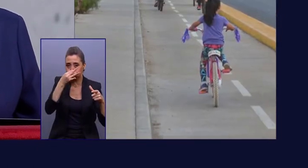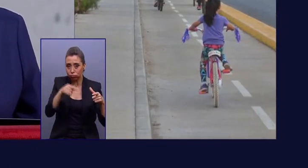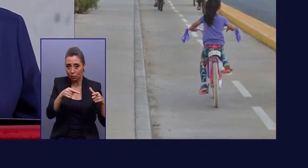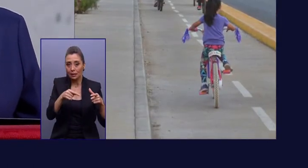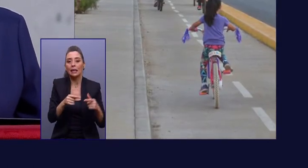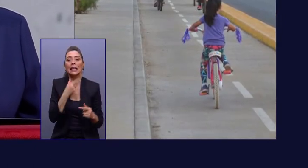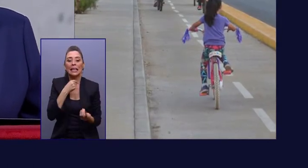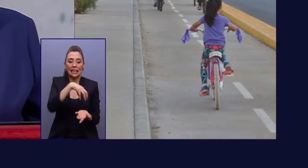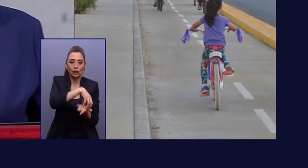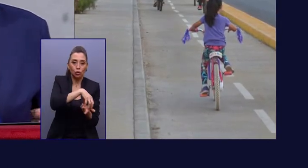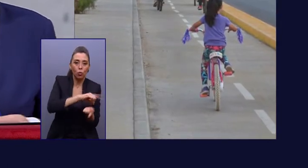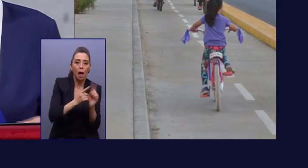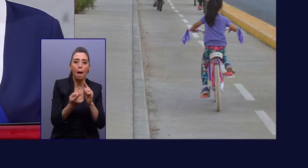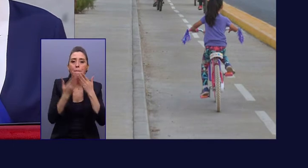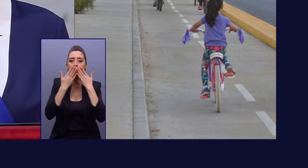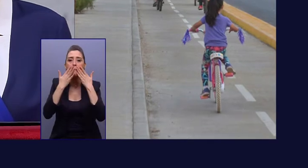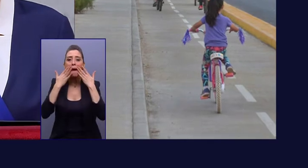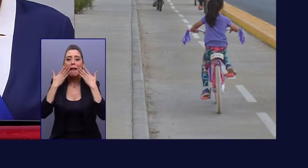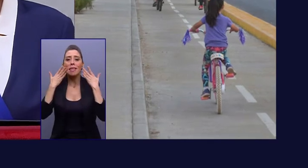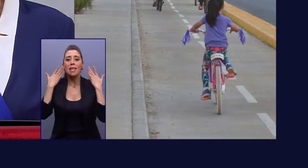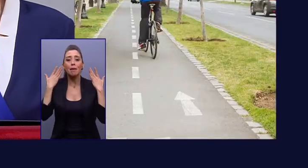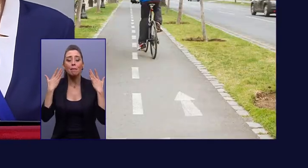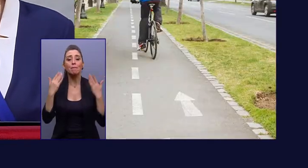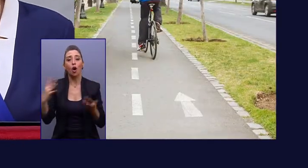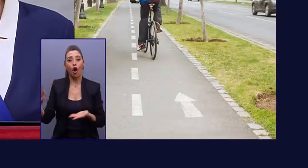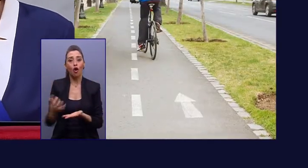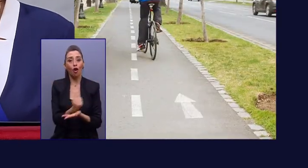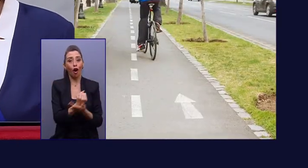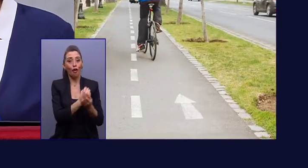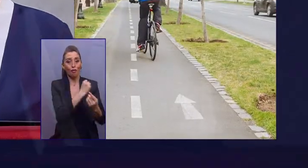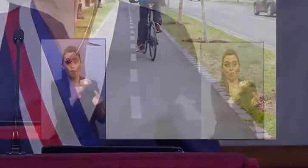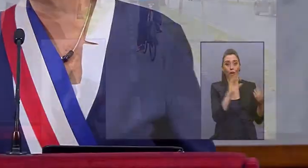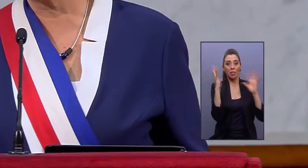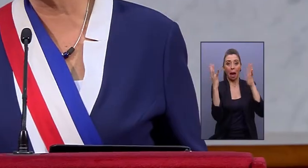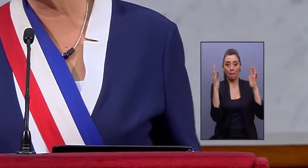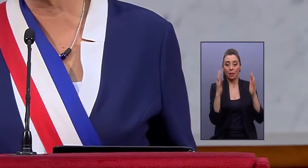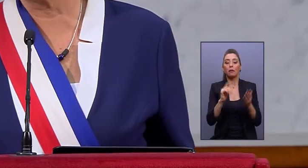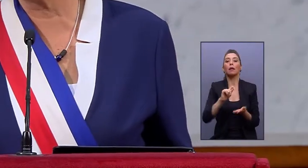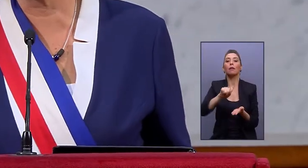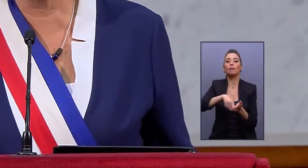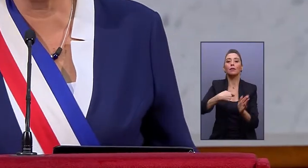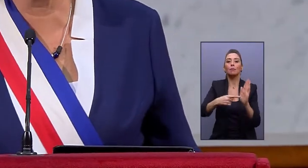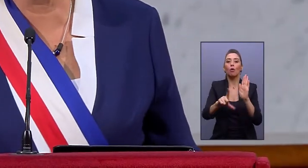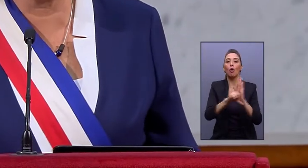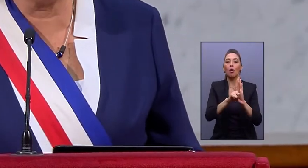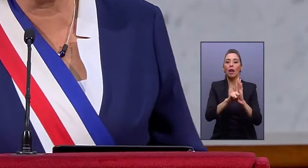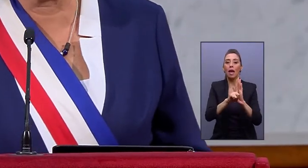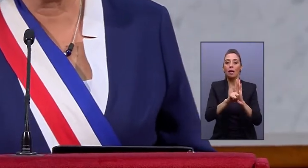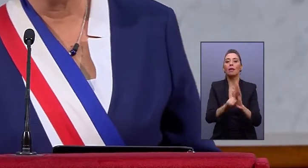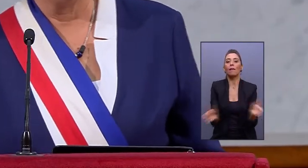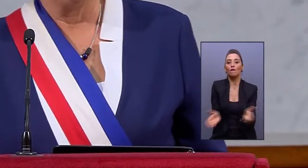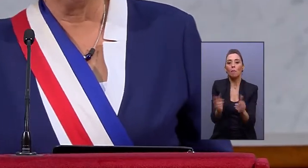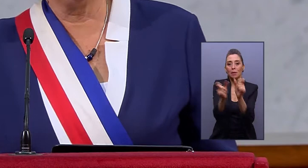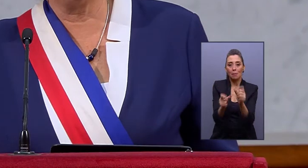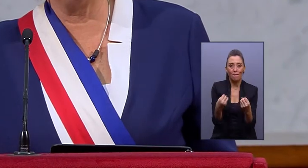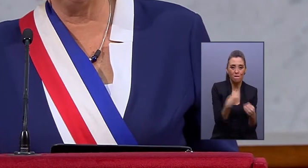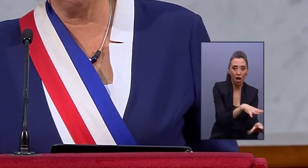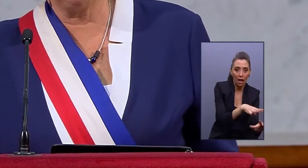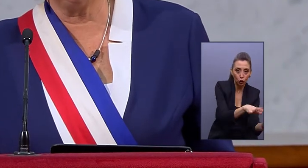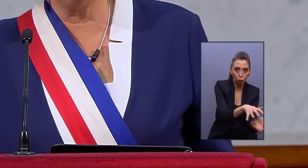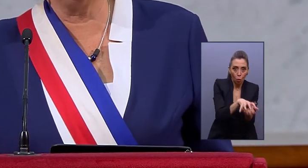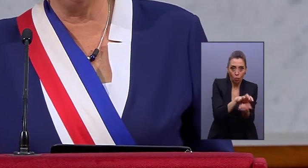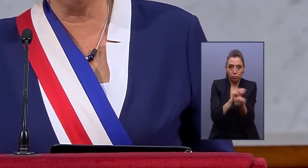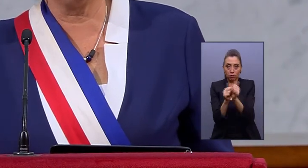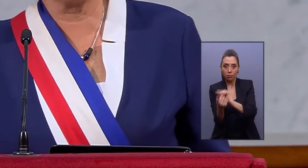a ciudades más limpias, uno de los principales hitos ambientales de los últimos años es la promulgación de la Ley de Fomento al Reciclaje, que nos